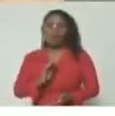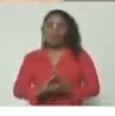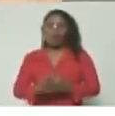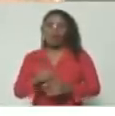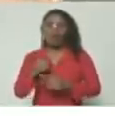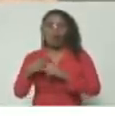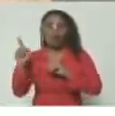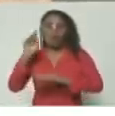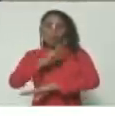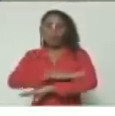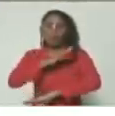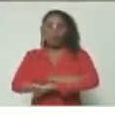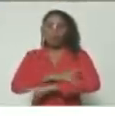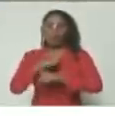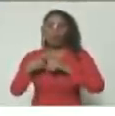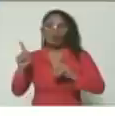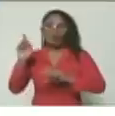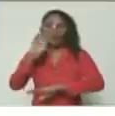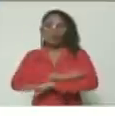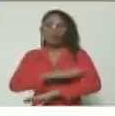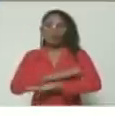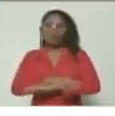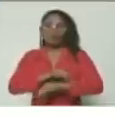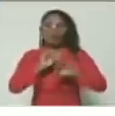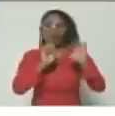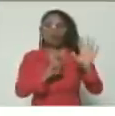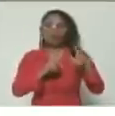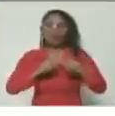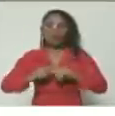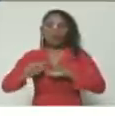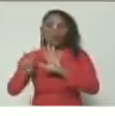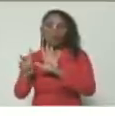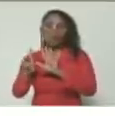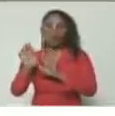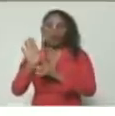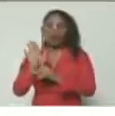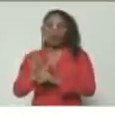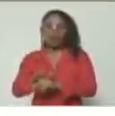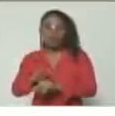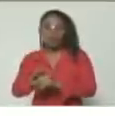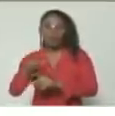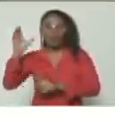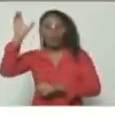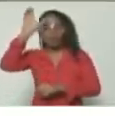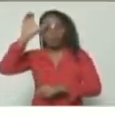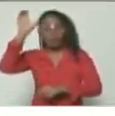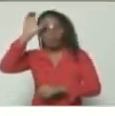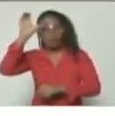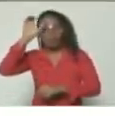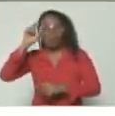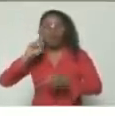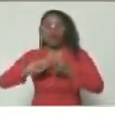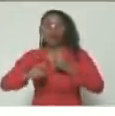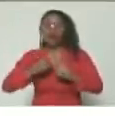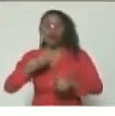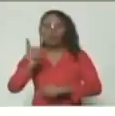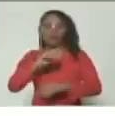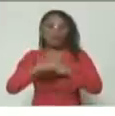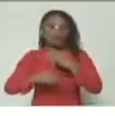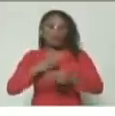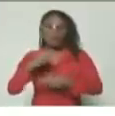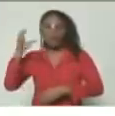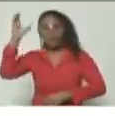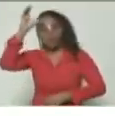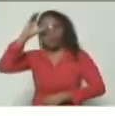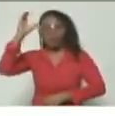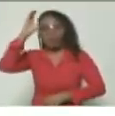manera. De otra manera, con el 7+7 amable, consciente. Las cosas que no se obtienen con la